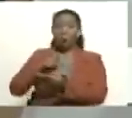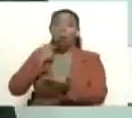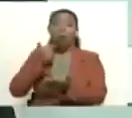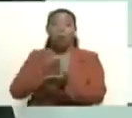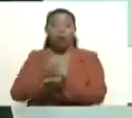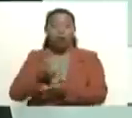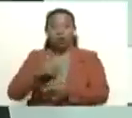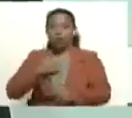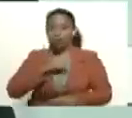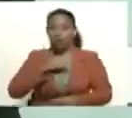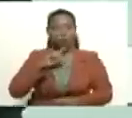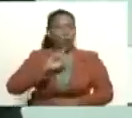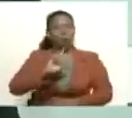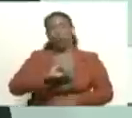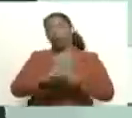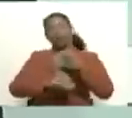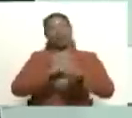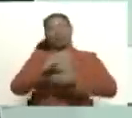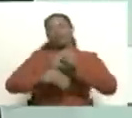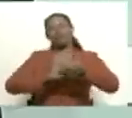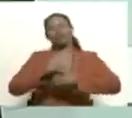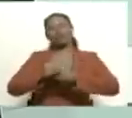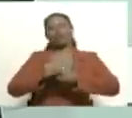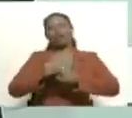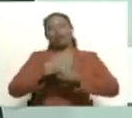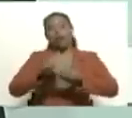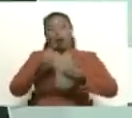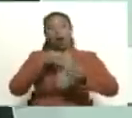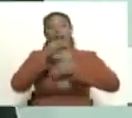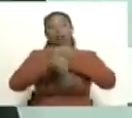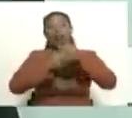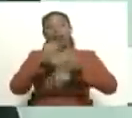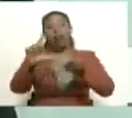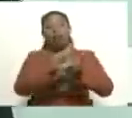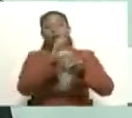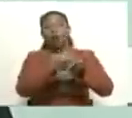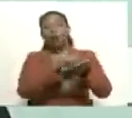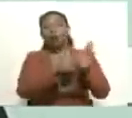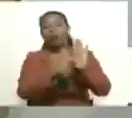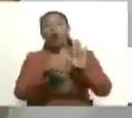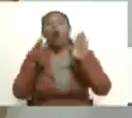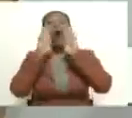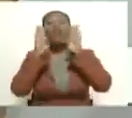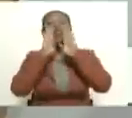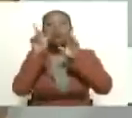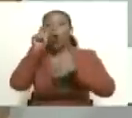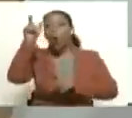por eso no lo hicimos. Lo dice Spears en su libro. Confesión de parte.